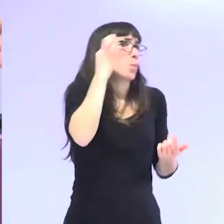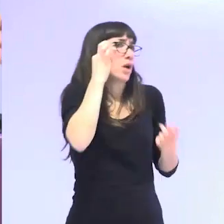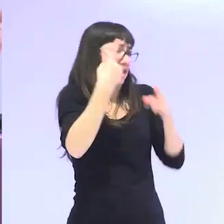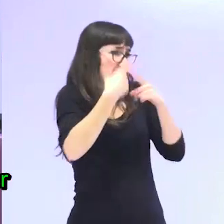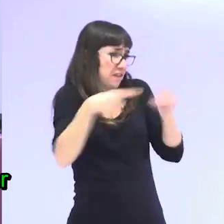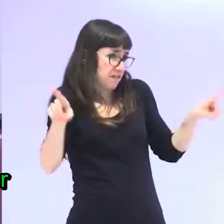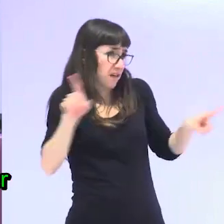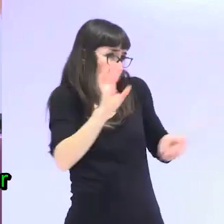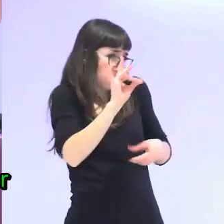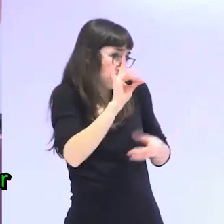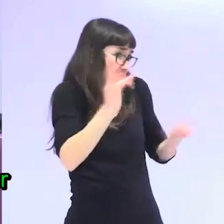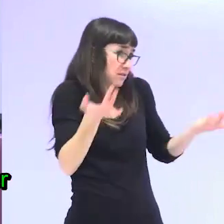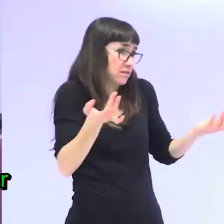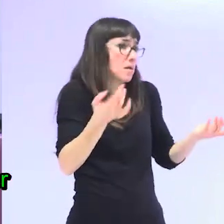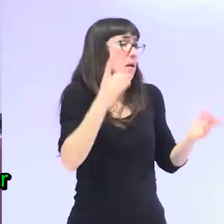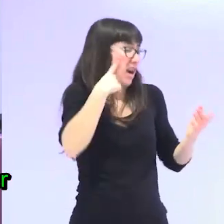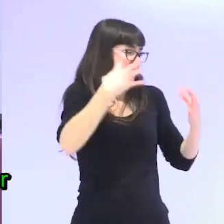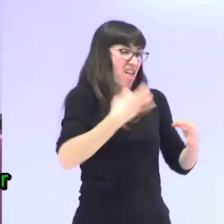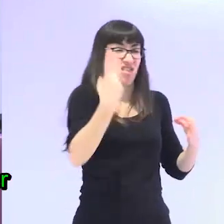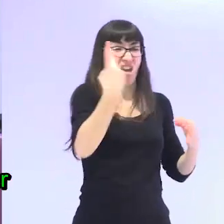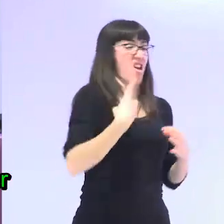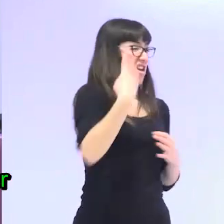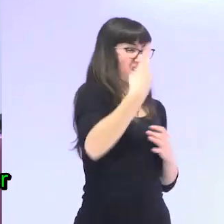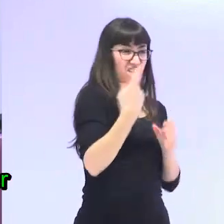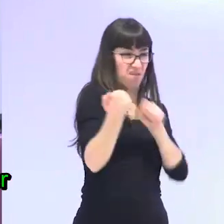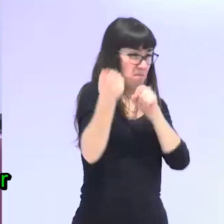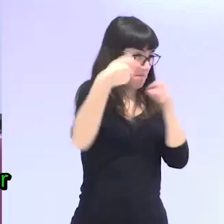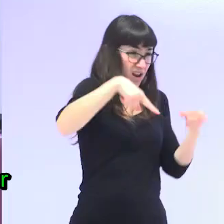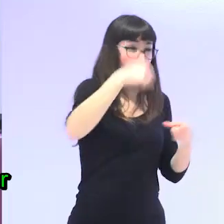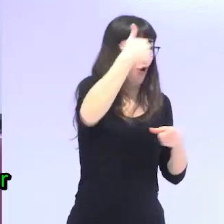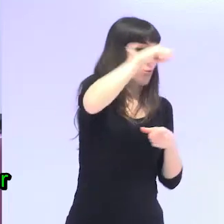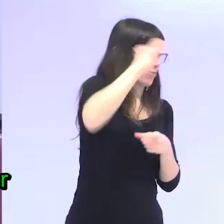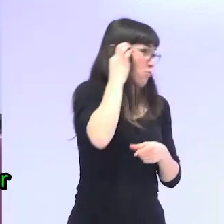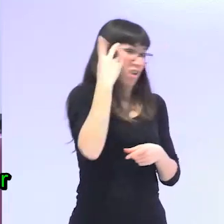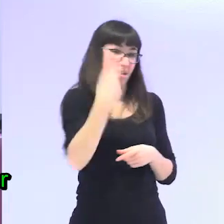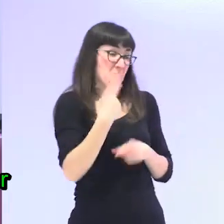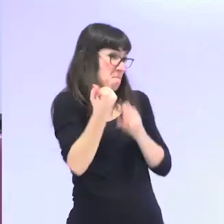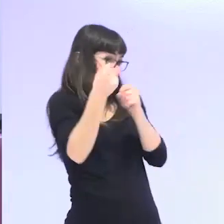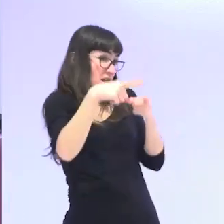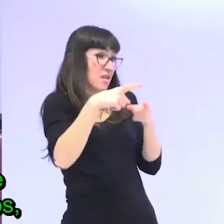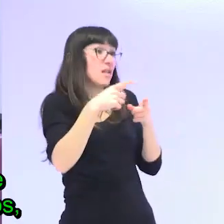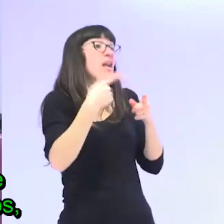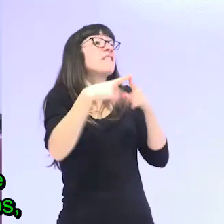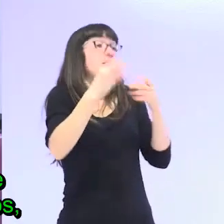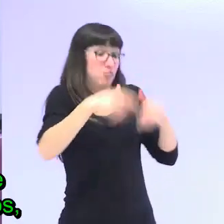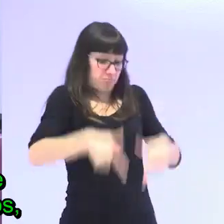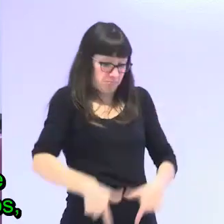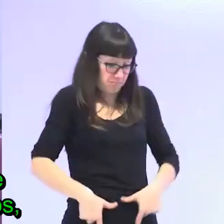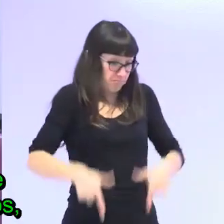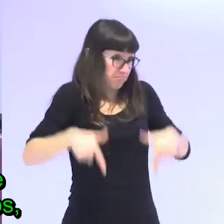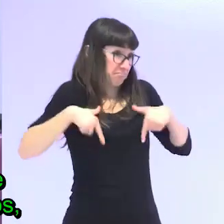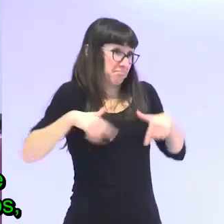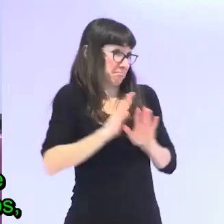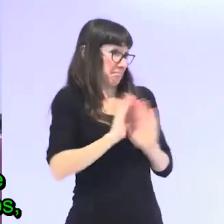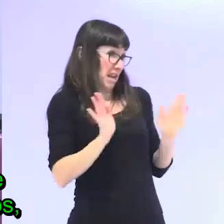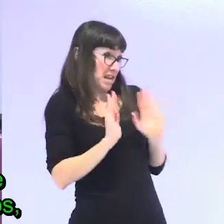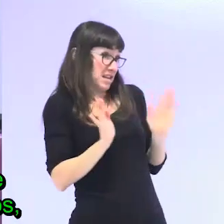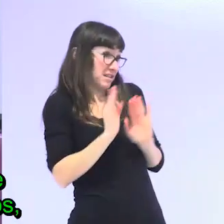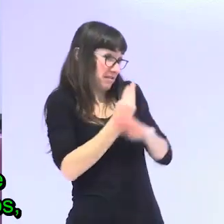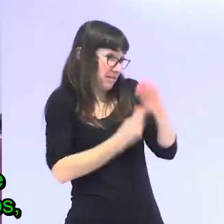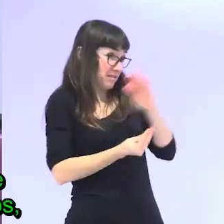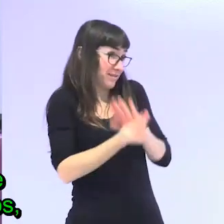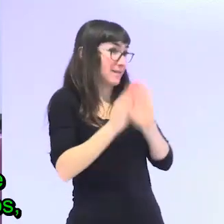que diferentes. Lo único que nos diferencia es el aparato reproductor y muy pocas cosas más. Pero el feminismo lo que puso de relieve